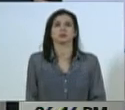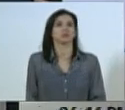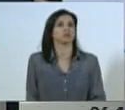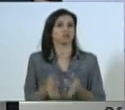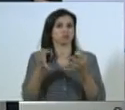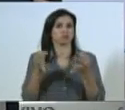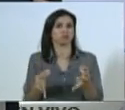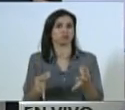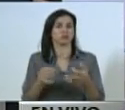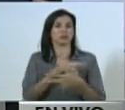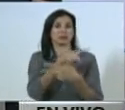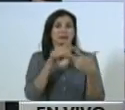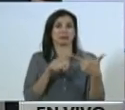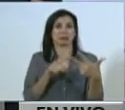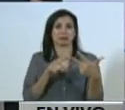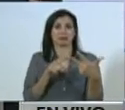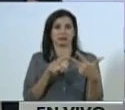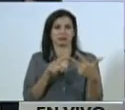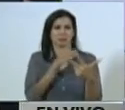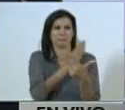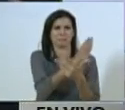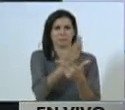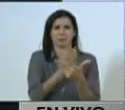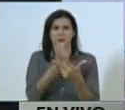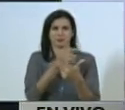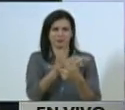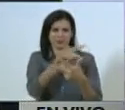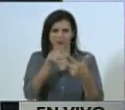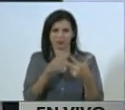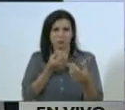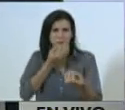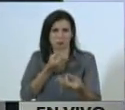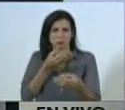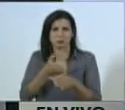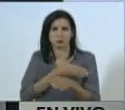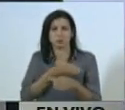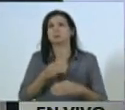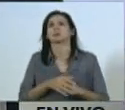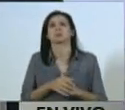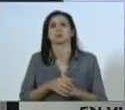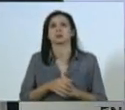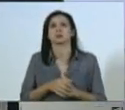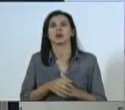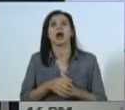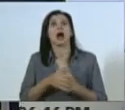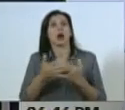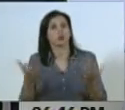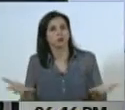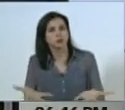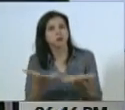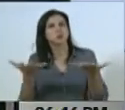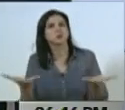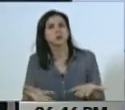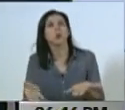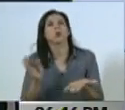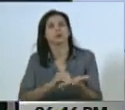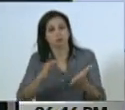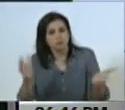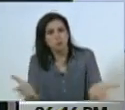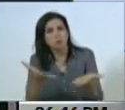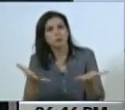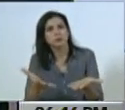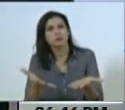que estos tres hitos marcan un nuevo impulso que se ha logrado en